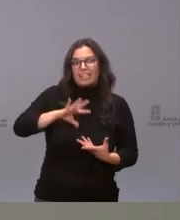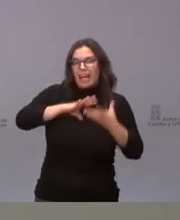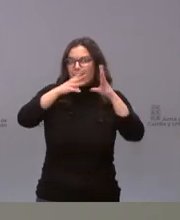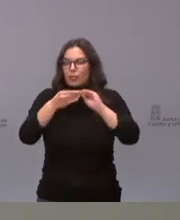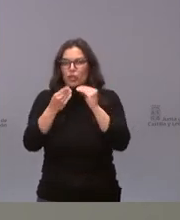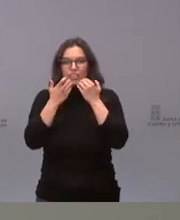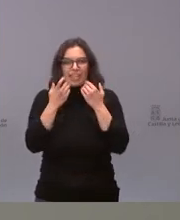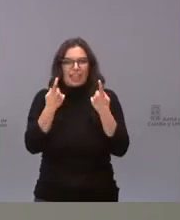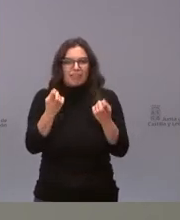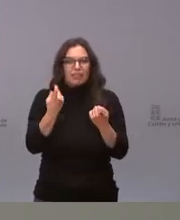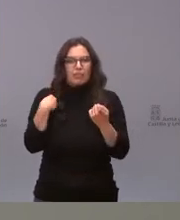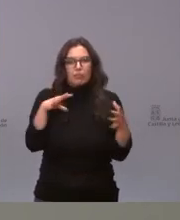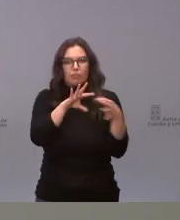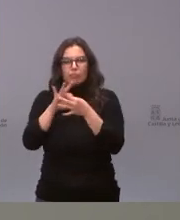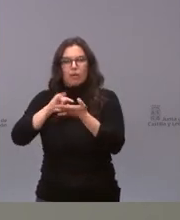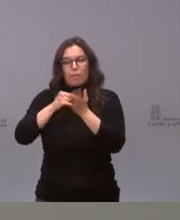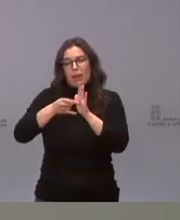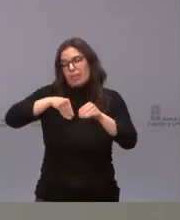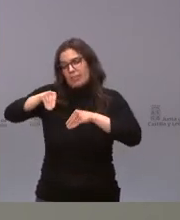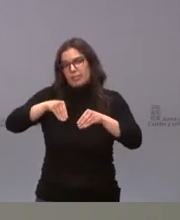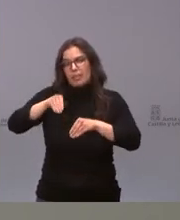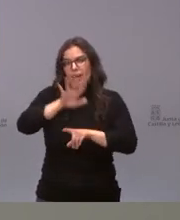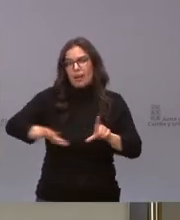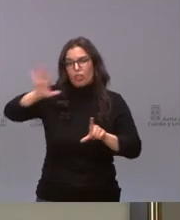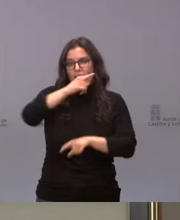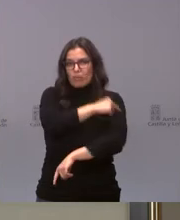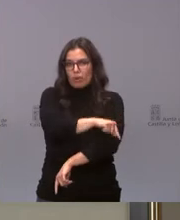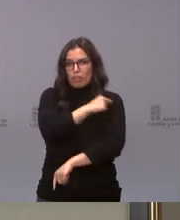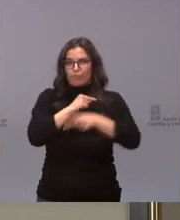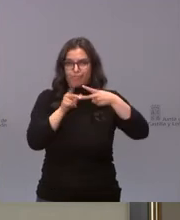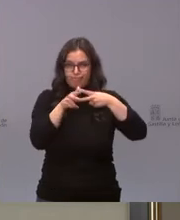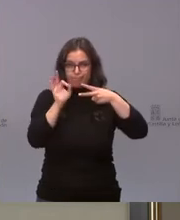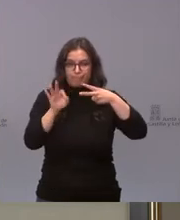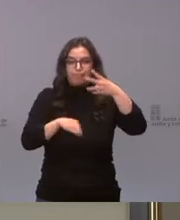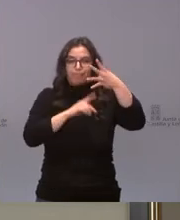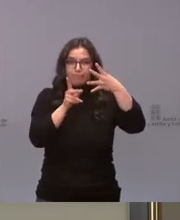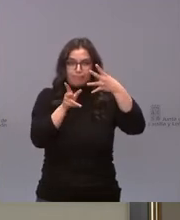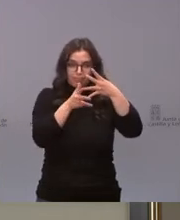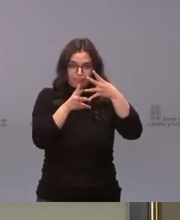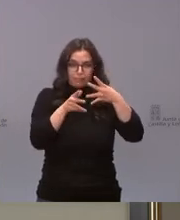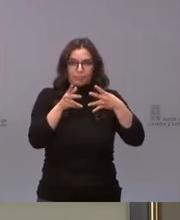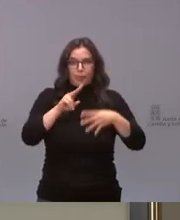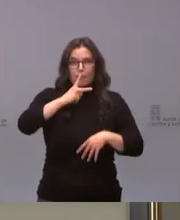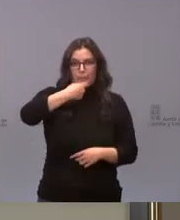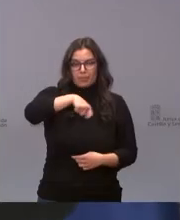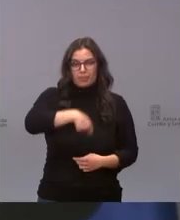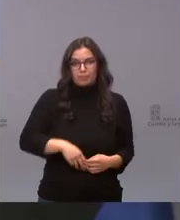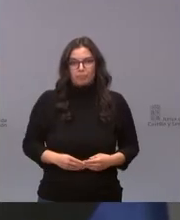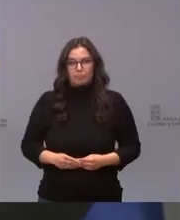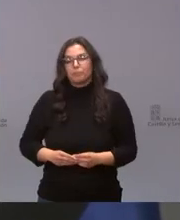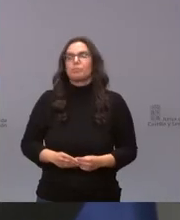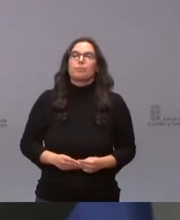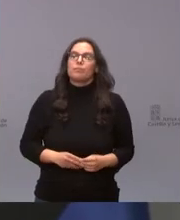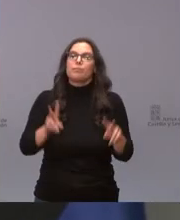al plan nacional, a la estrategia nacional de vacunación. Bien, con respecto al